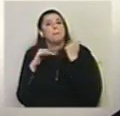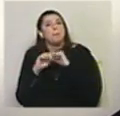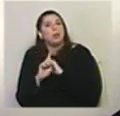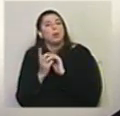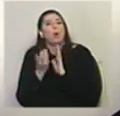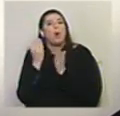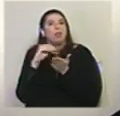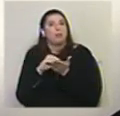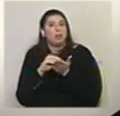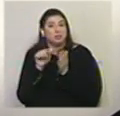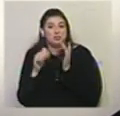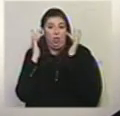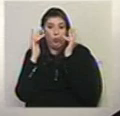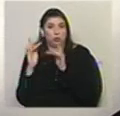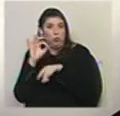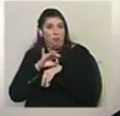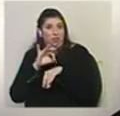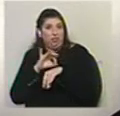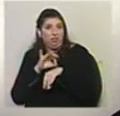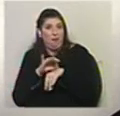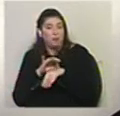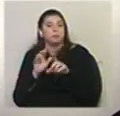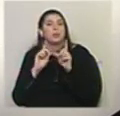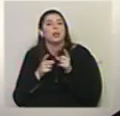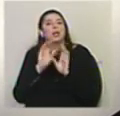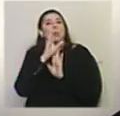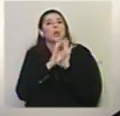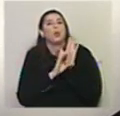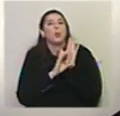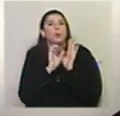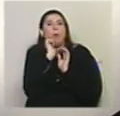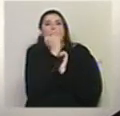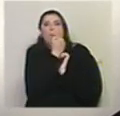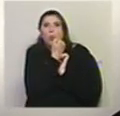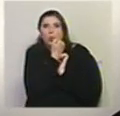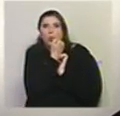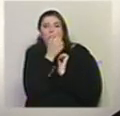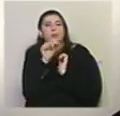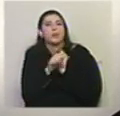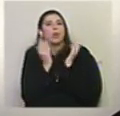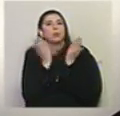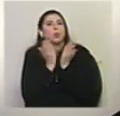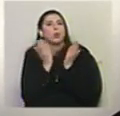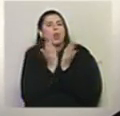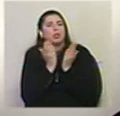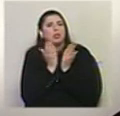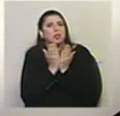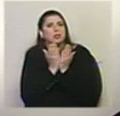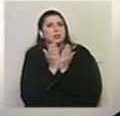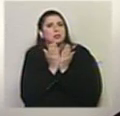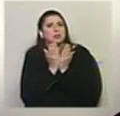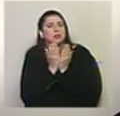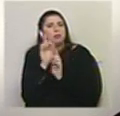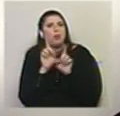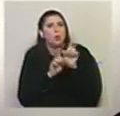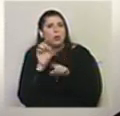pueda dar en la educación, le llamamos el currículum este oculto a lo que los estudiantes ven que ocurre, que no